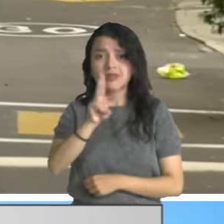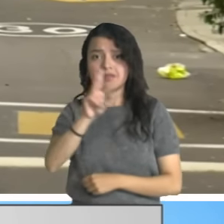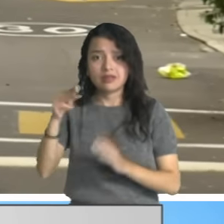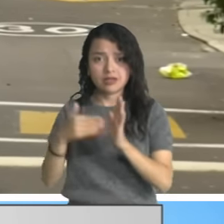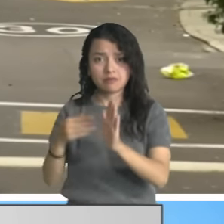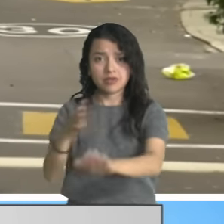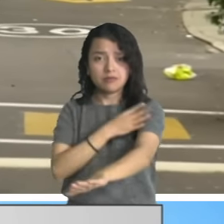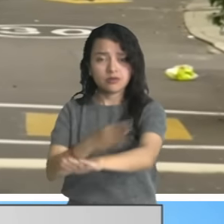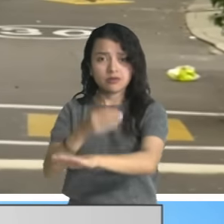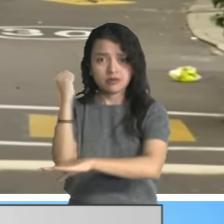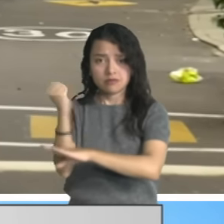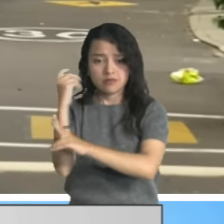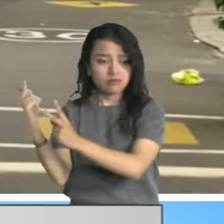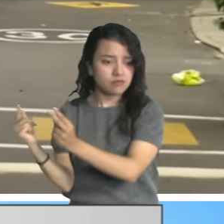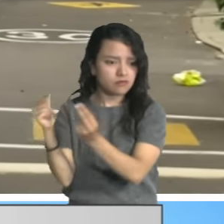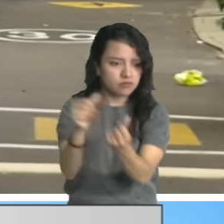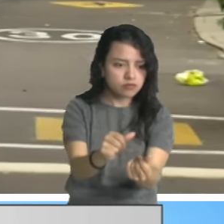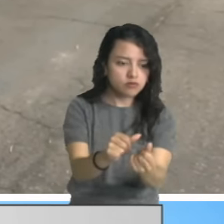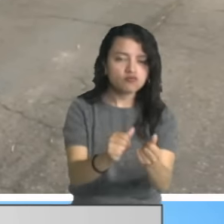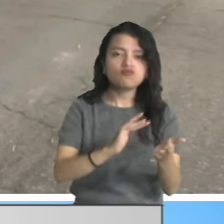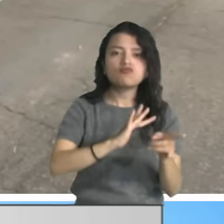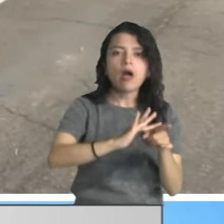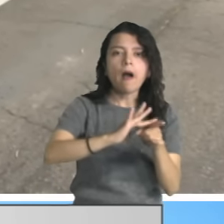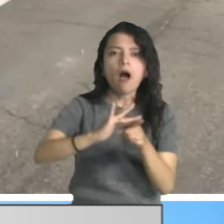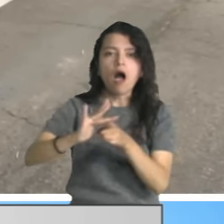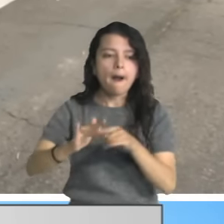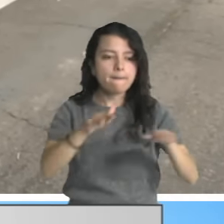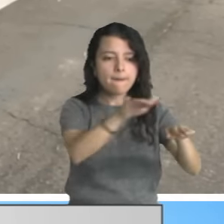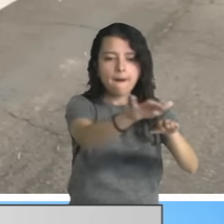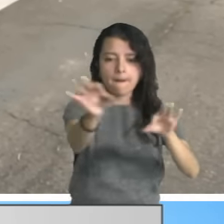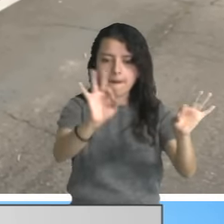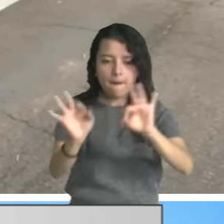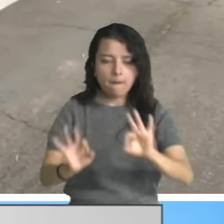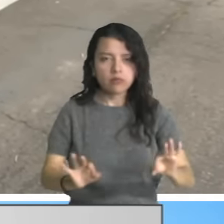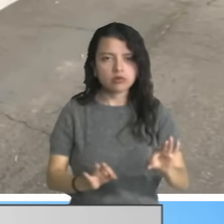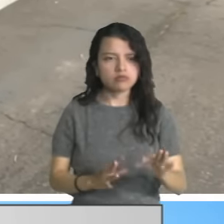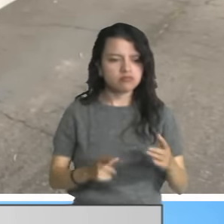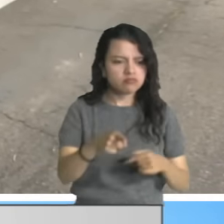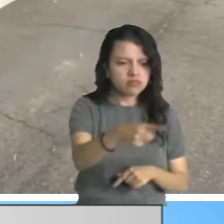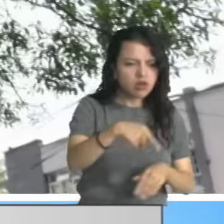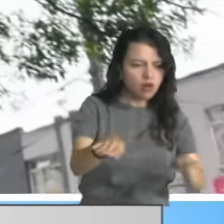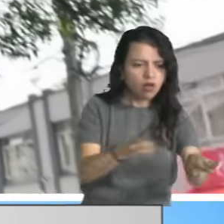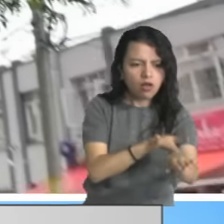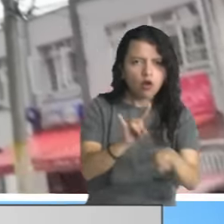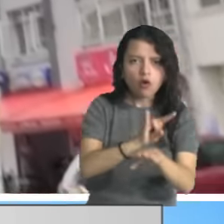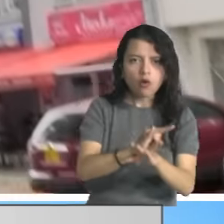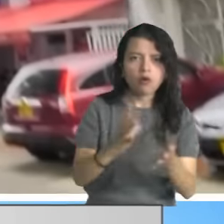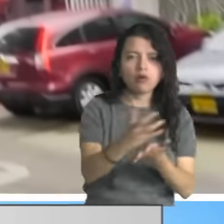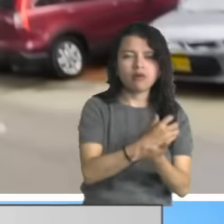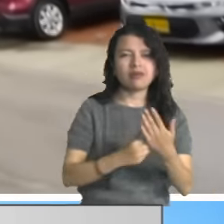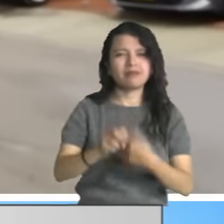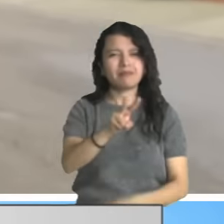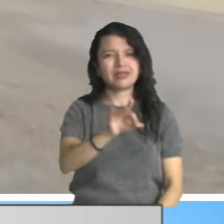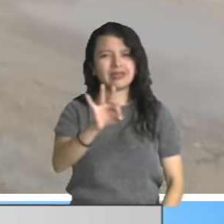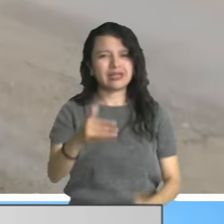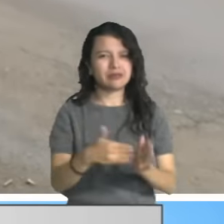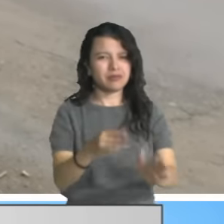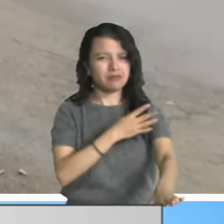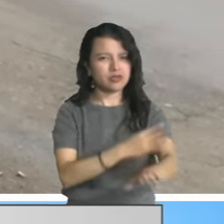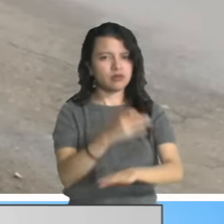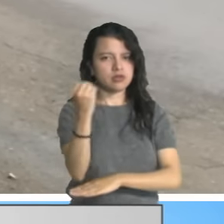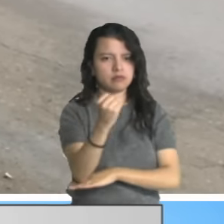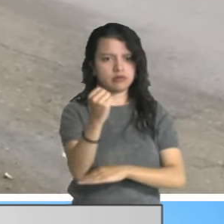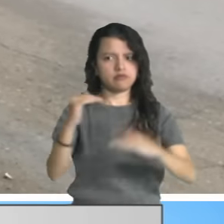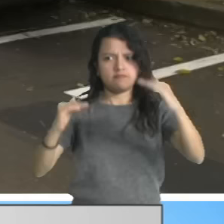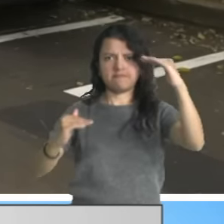de pesos en esta implementación del parqueo en vía en Bogotá, y por el contrario solo se han recaudado 23 mil millones de pesos, lo que indica que hoy estamos